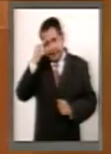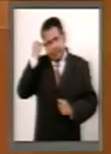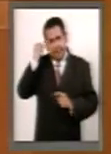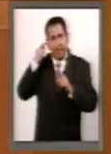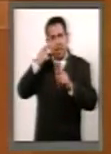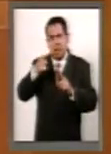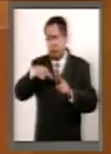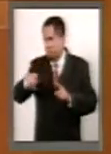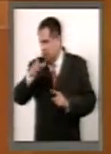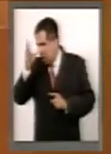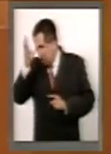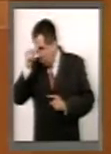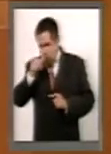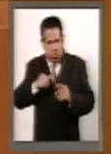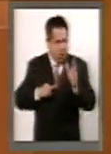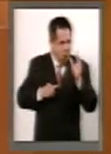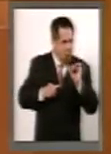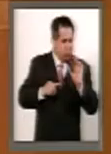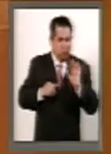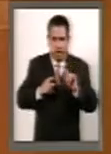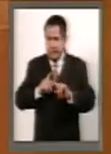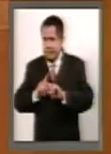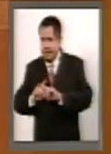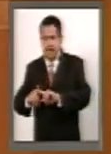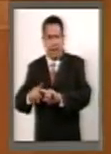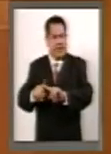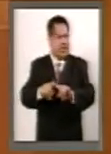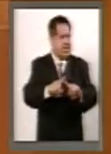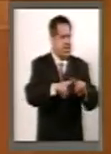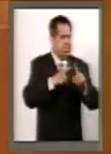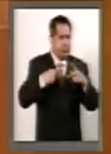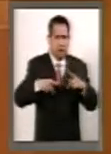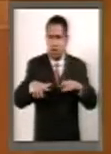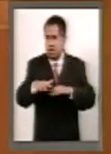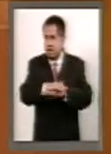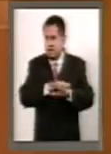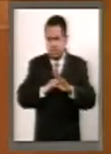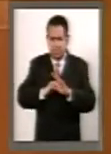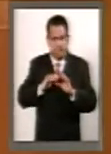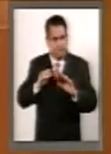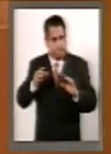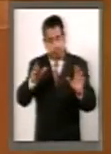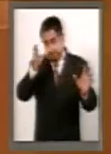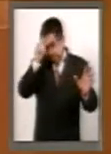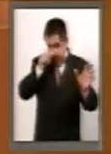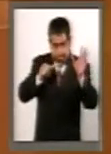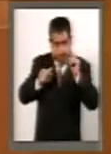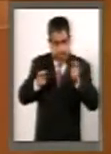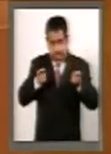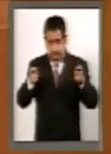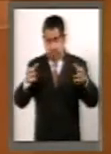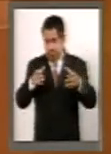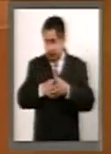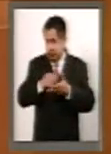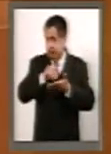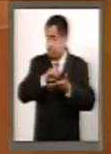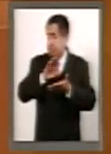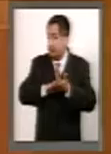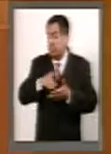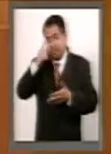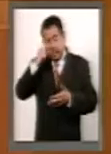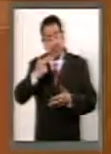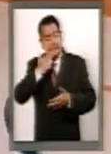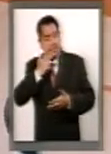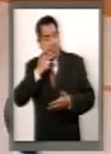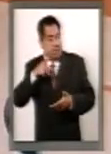de acuerdos entre la diversidad de los componentes sociales para seguir construyendo horizontes con sentido de